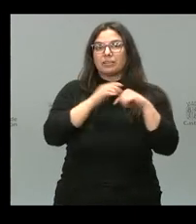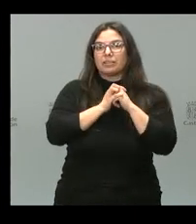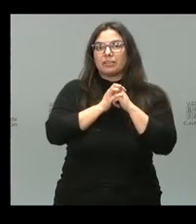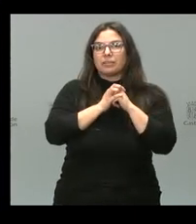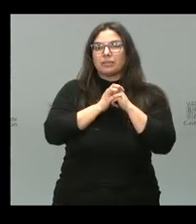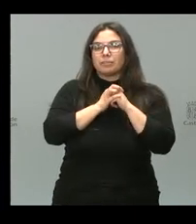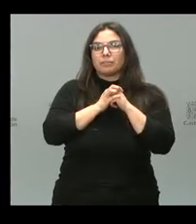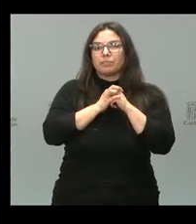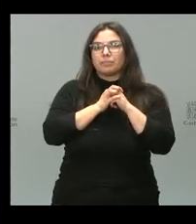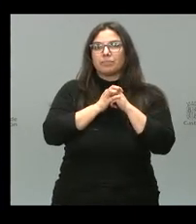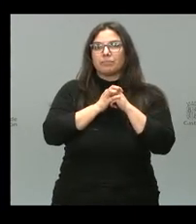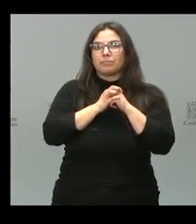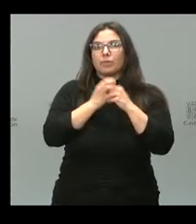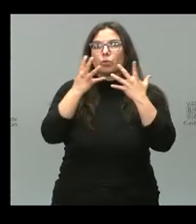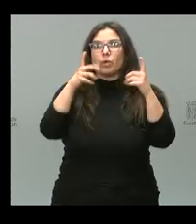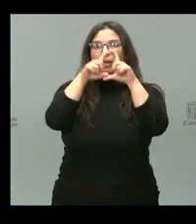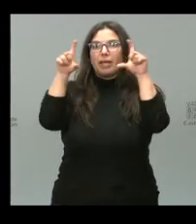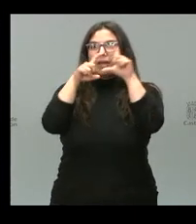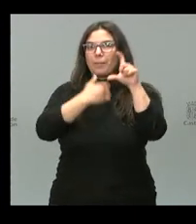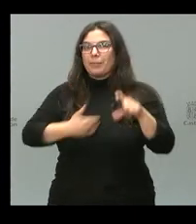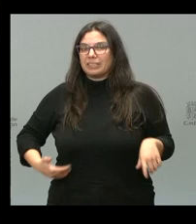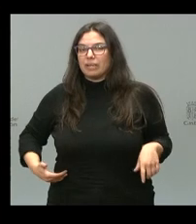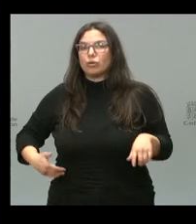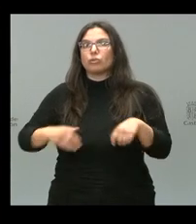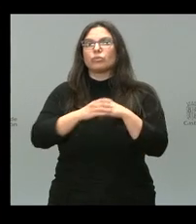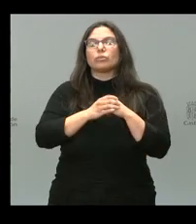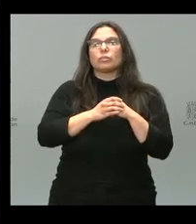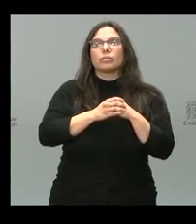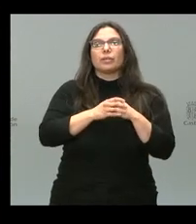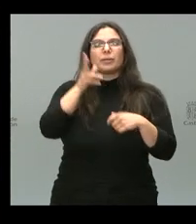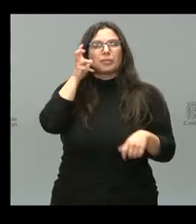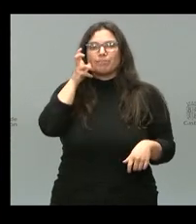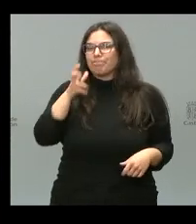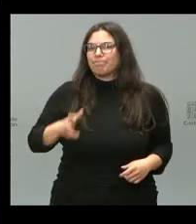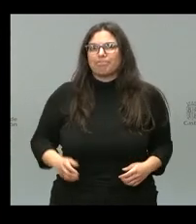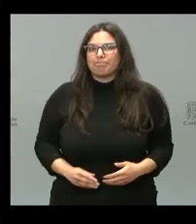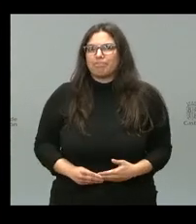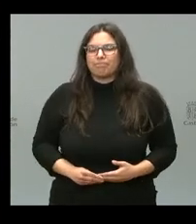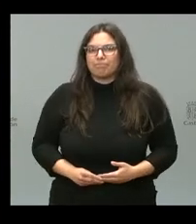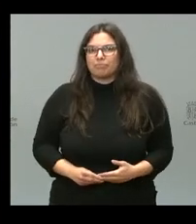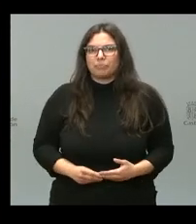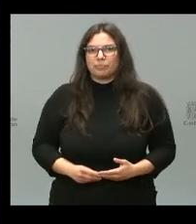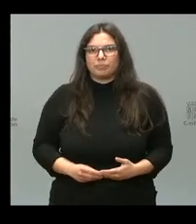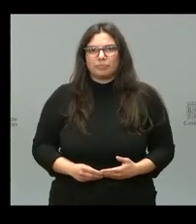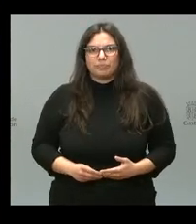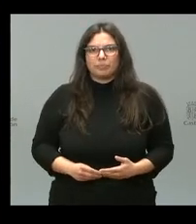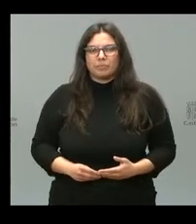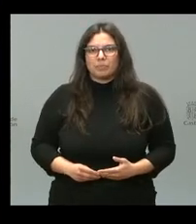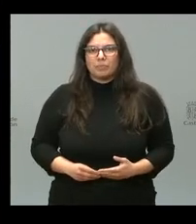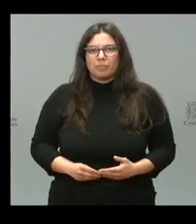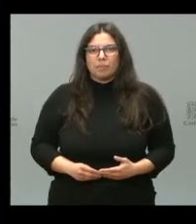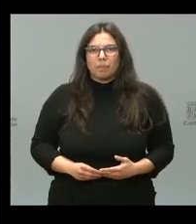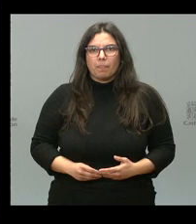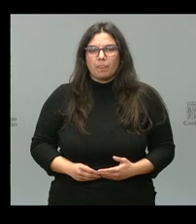empresarios que presenta cada una de las cámaras empresarios que se entiende de su zona que